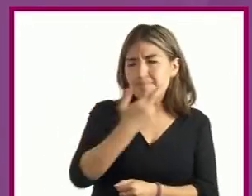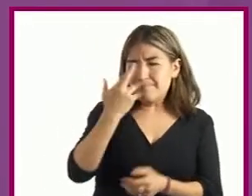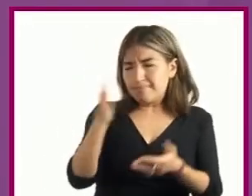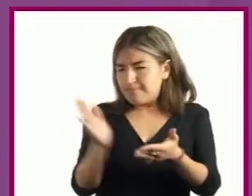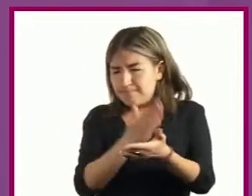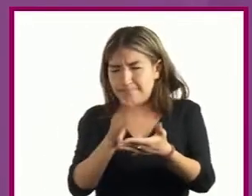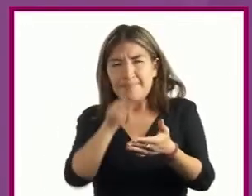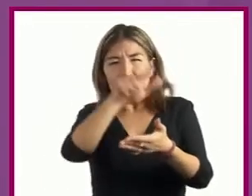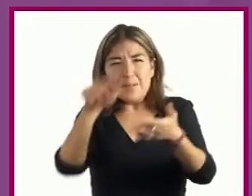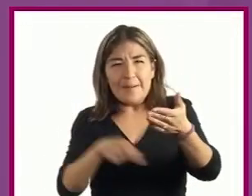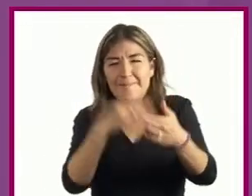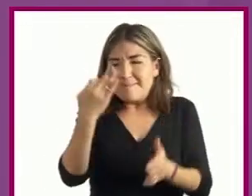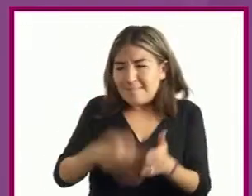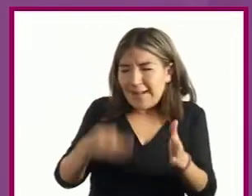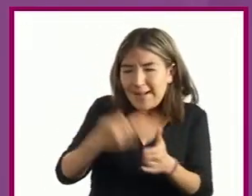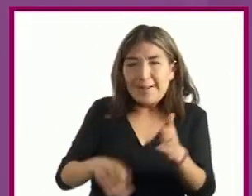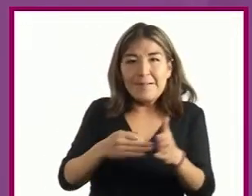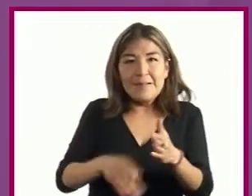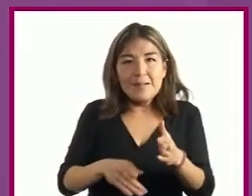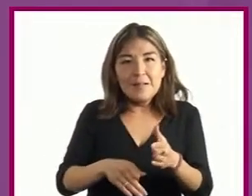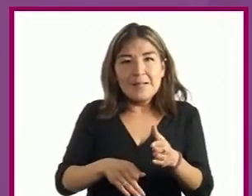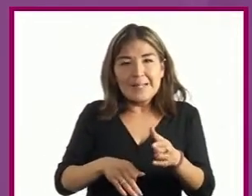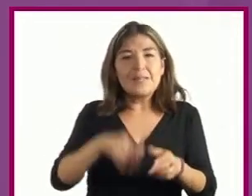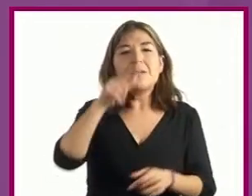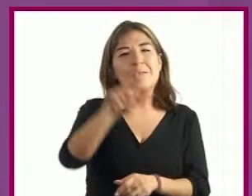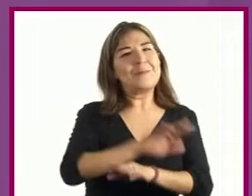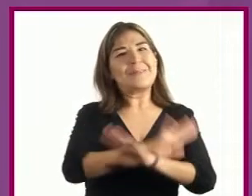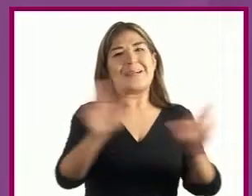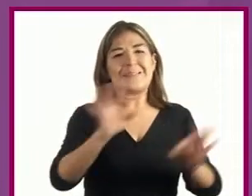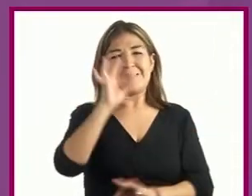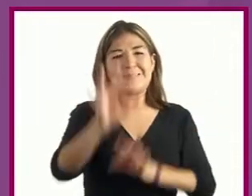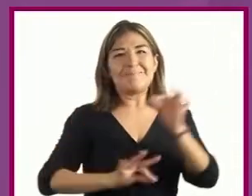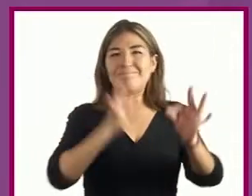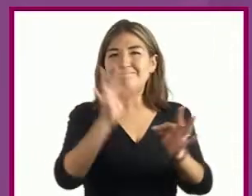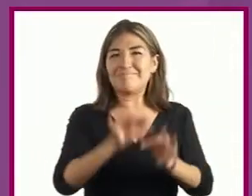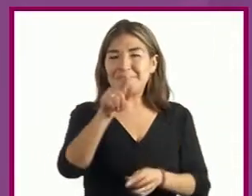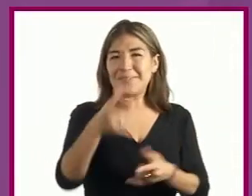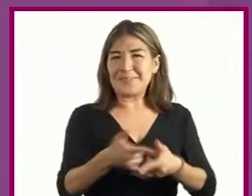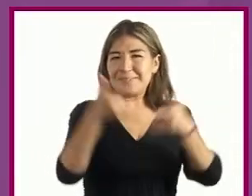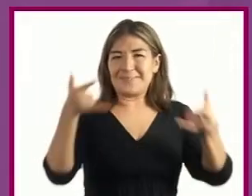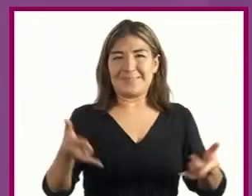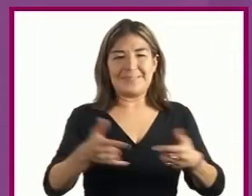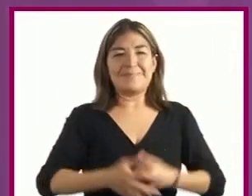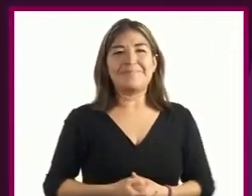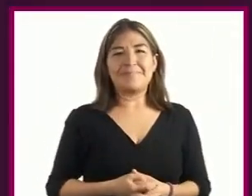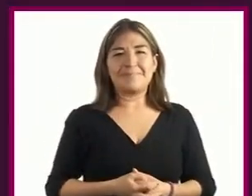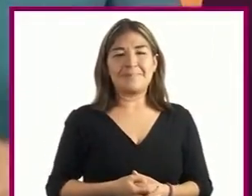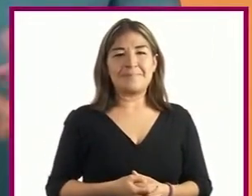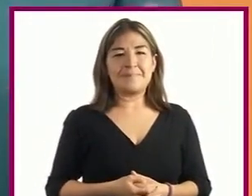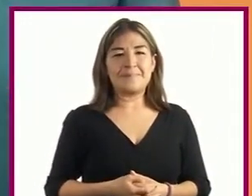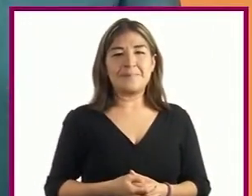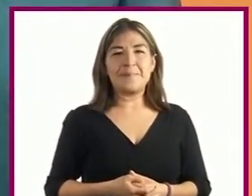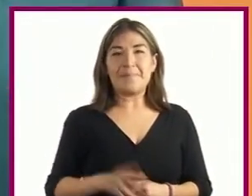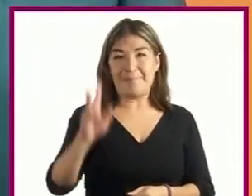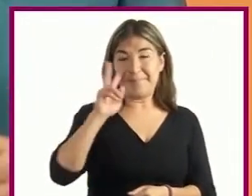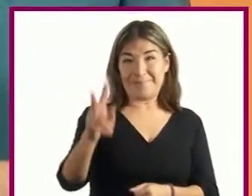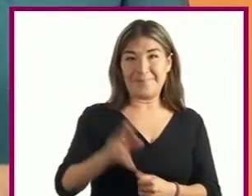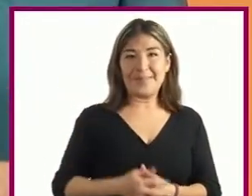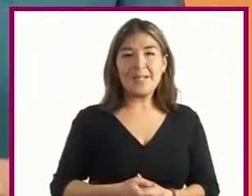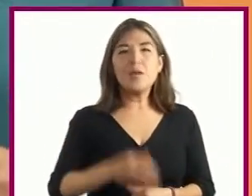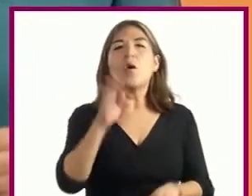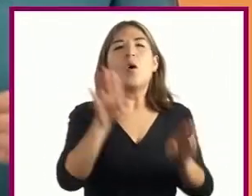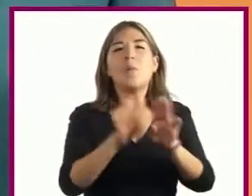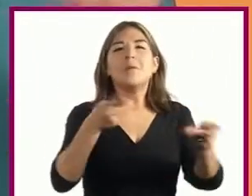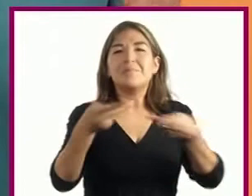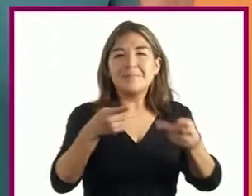los detalles y ¡recáspita! ¡Ya tienes tu historieta! Como vemos, hacer